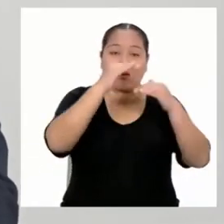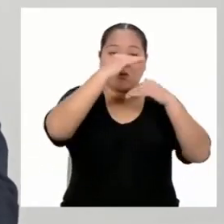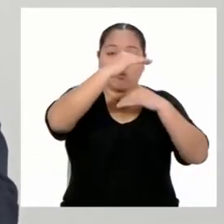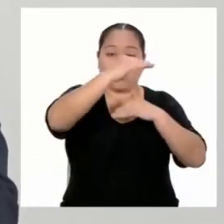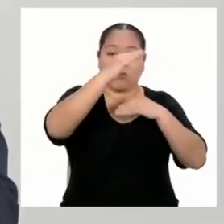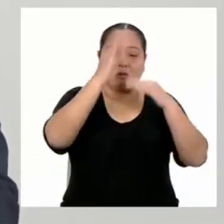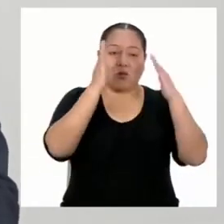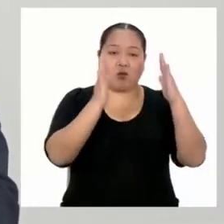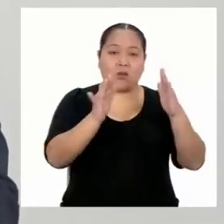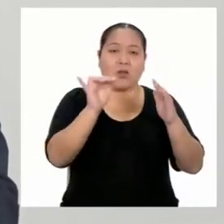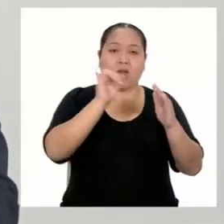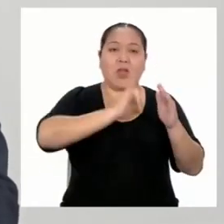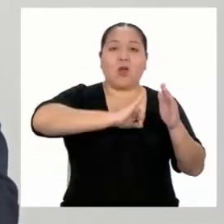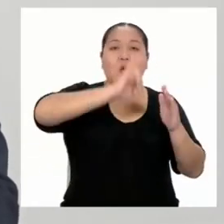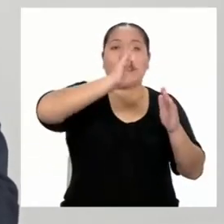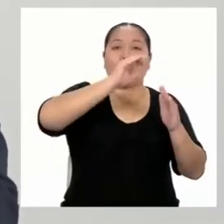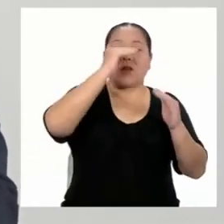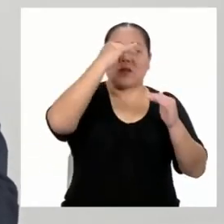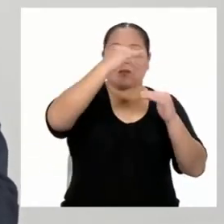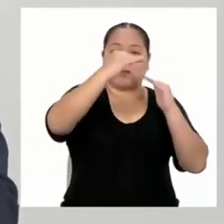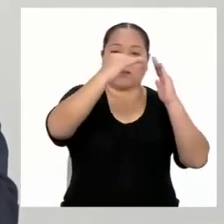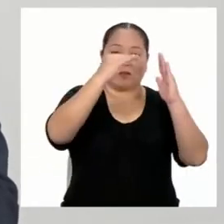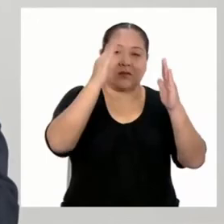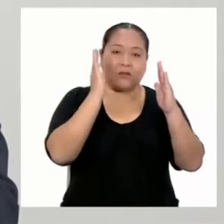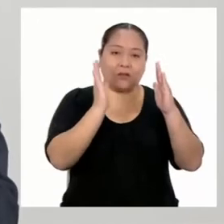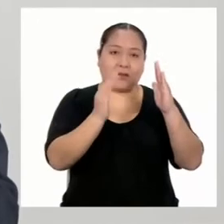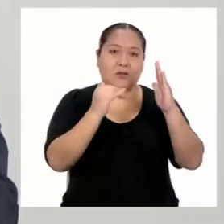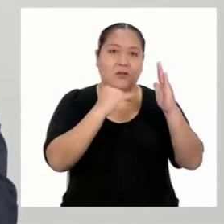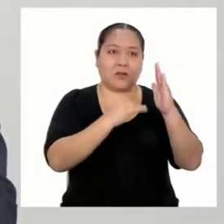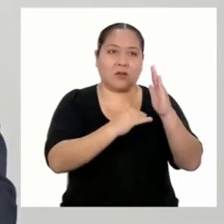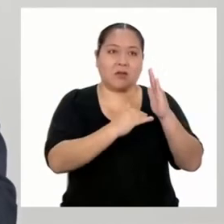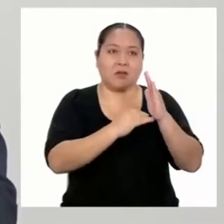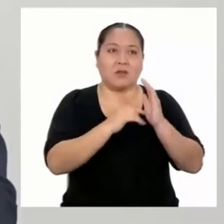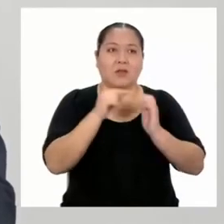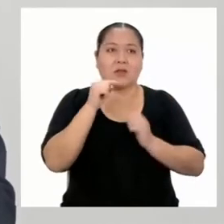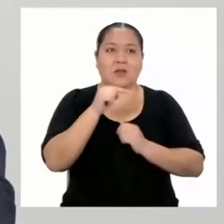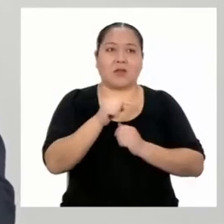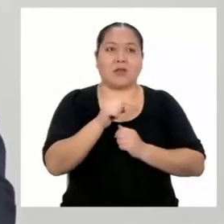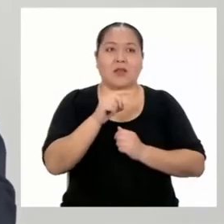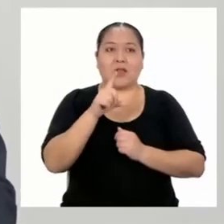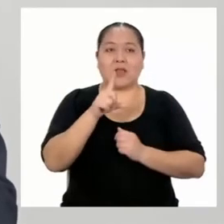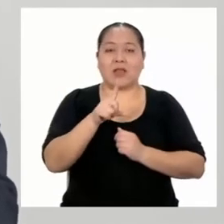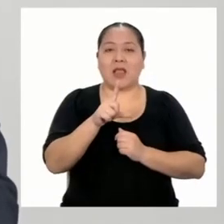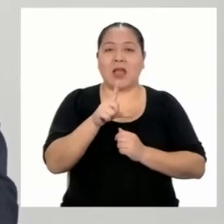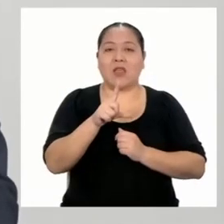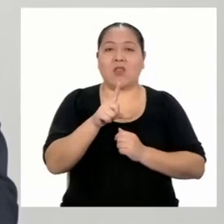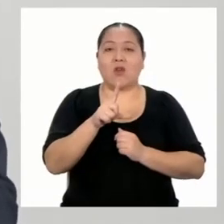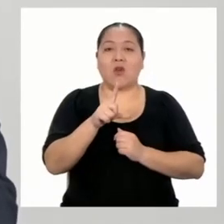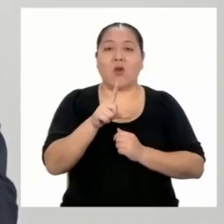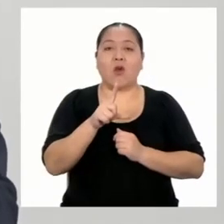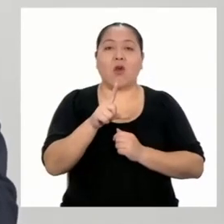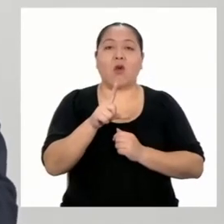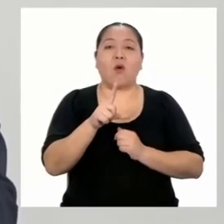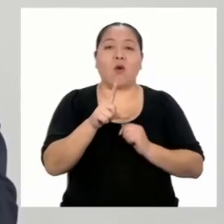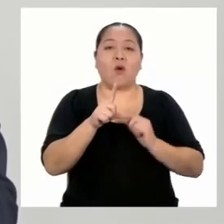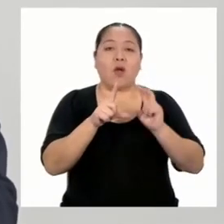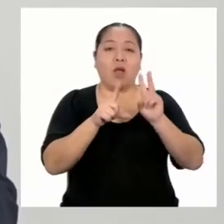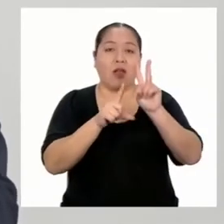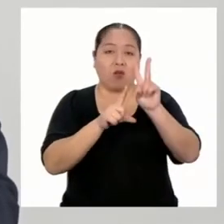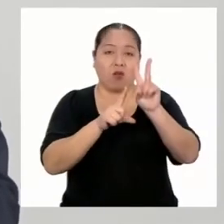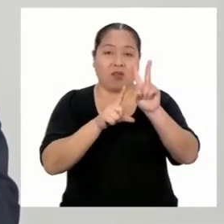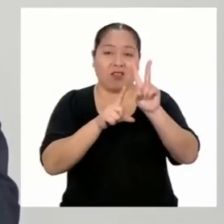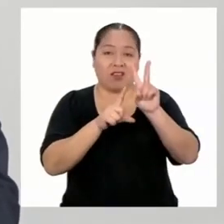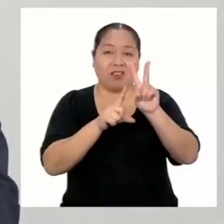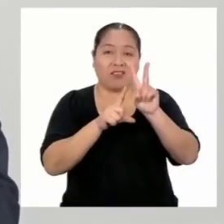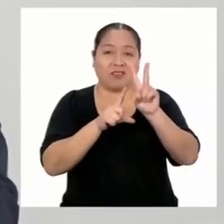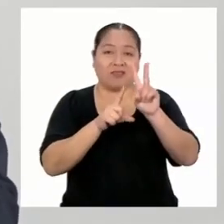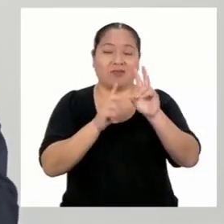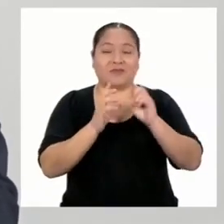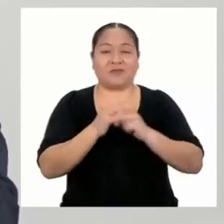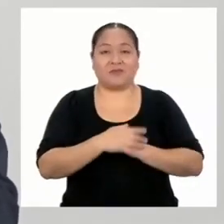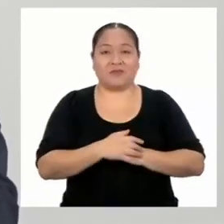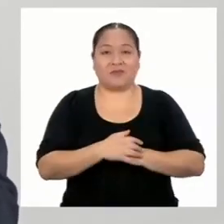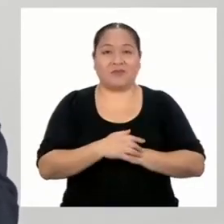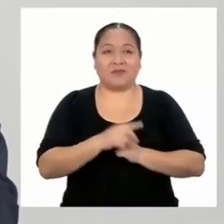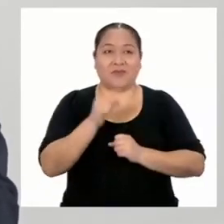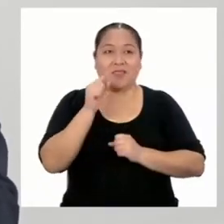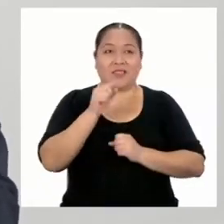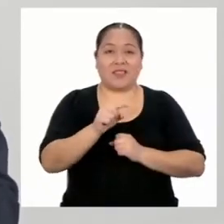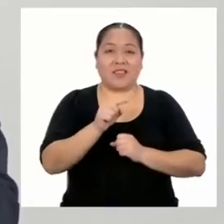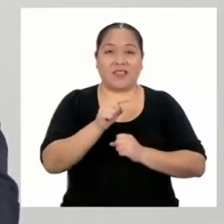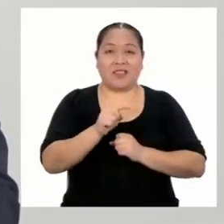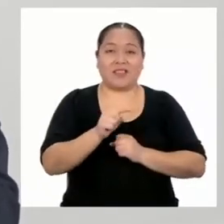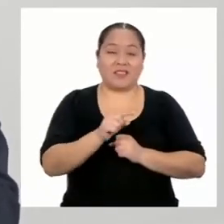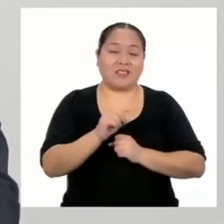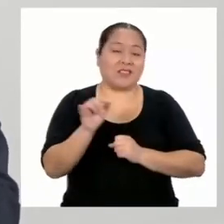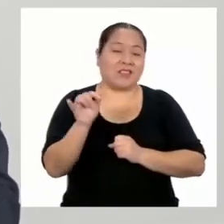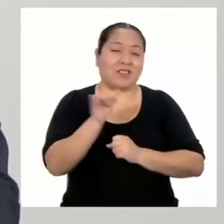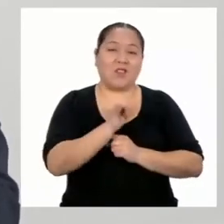la fórmula del área del cuadrado puede convertirse de lado por lado, al lado al cuadrado, ya que ambos